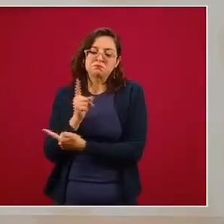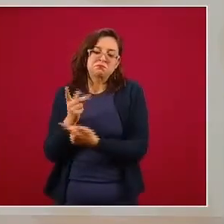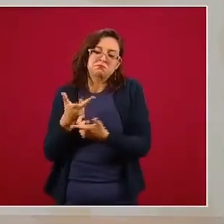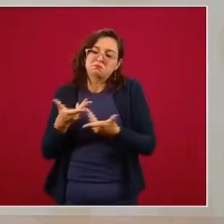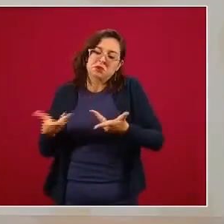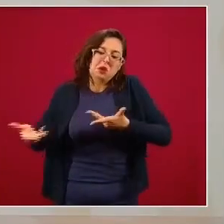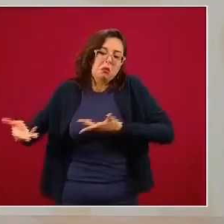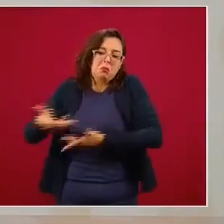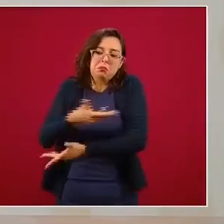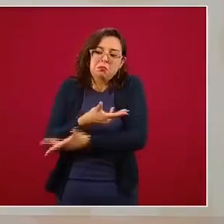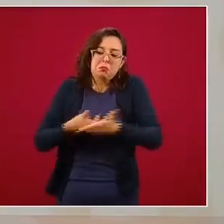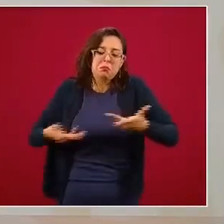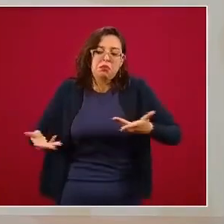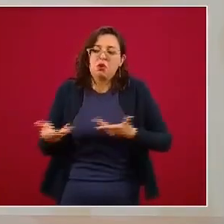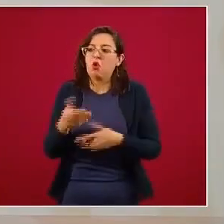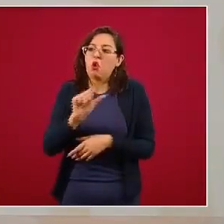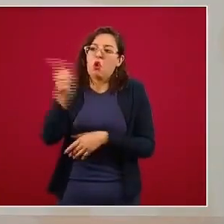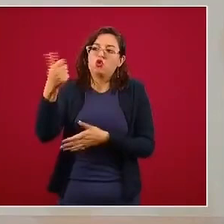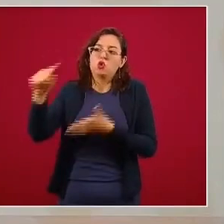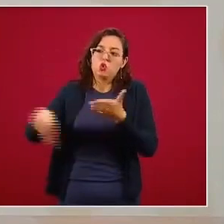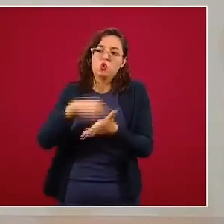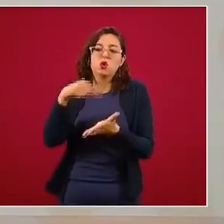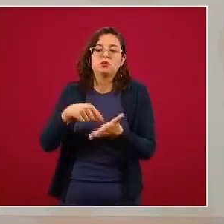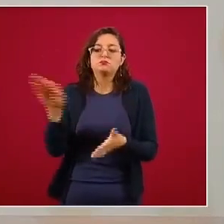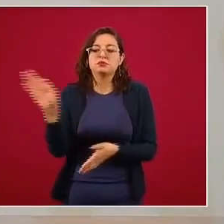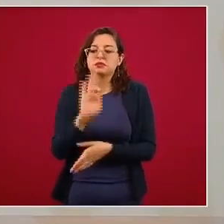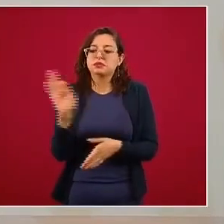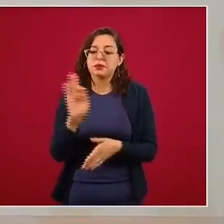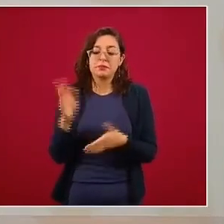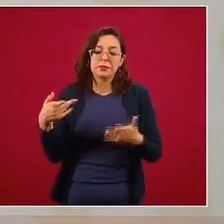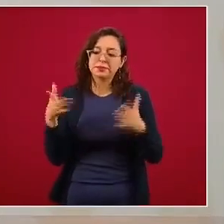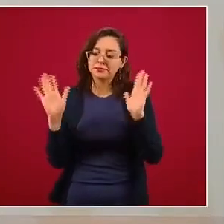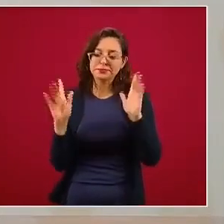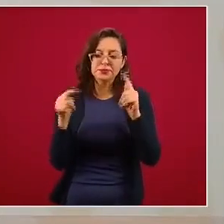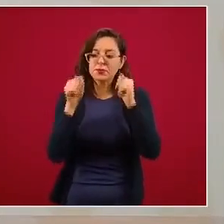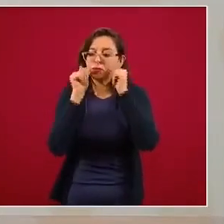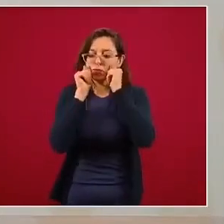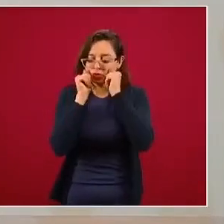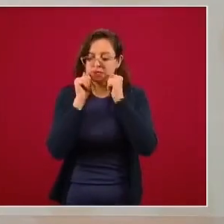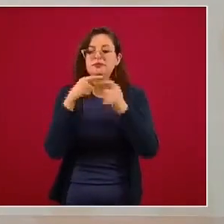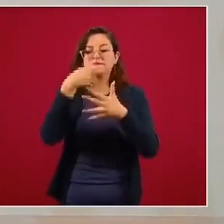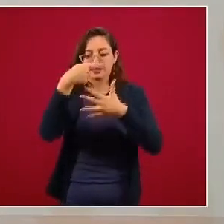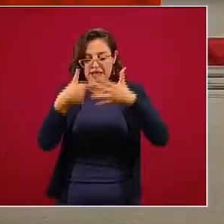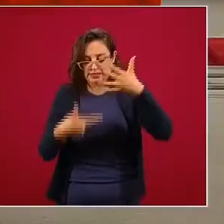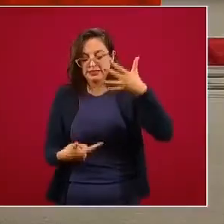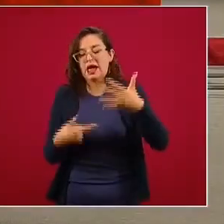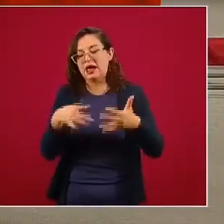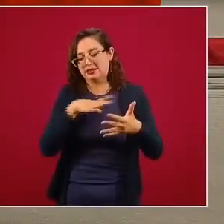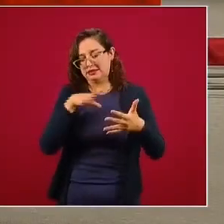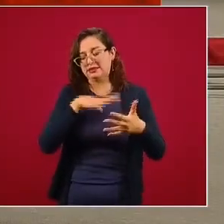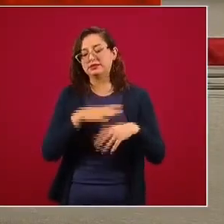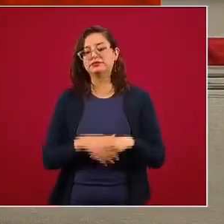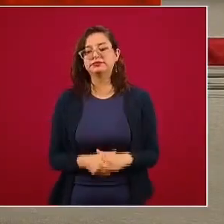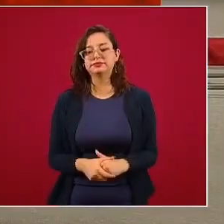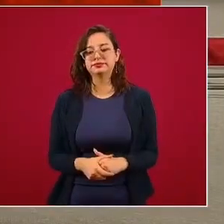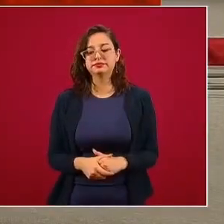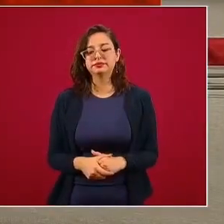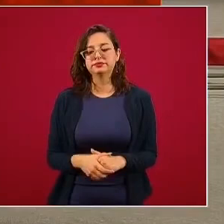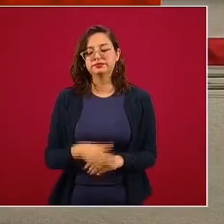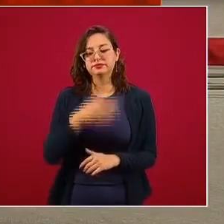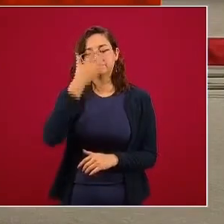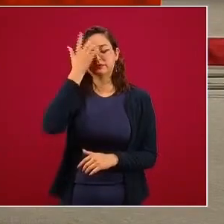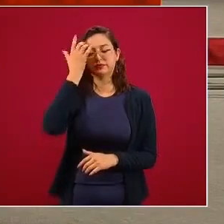o pueden haberse contagiado también en otros espacios, pero finalmente están en la relación de la lista de contactos.